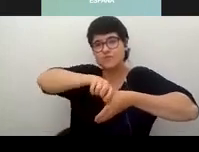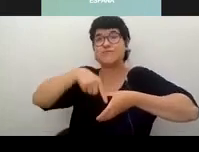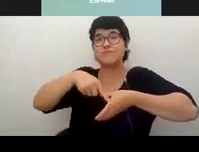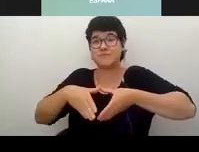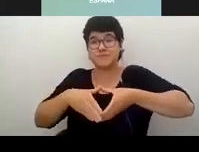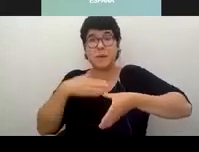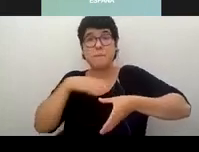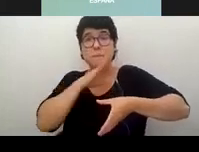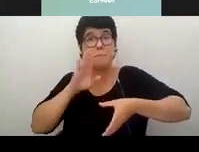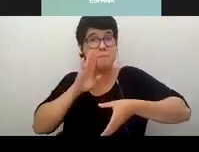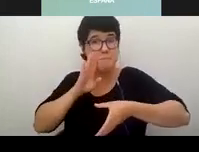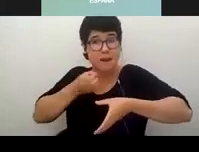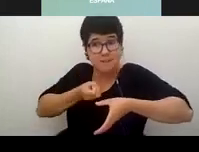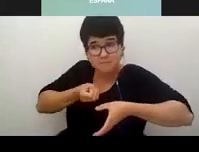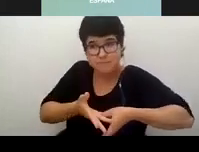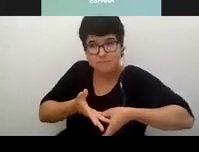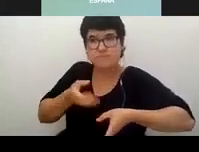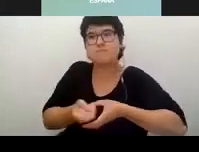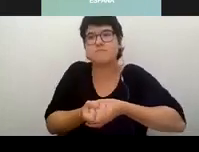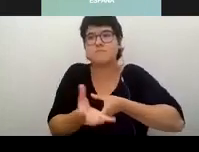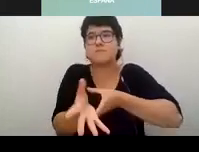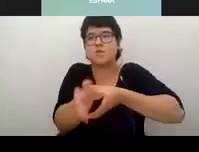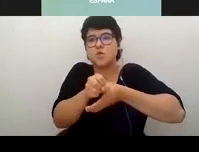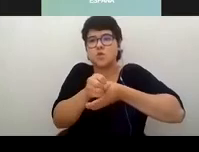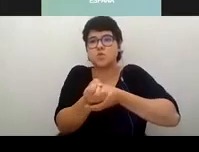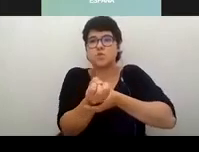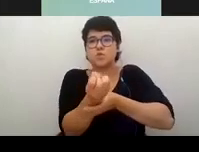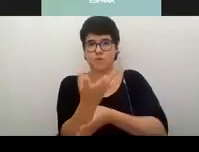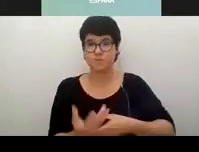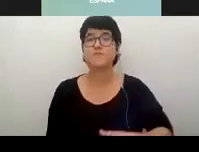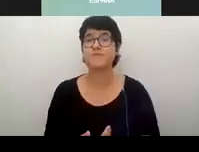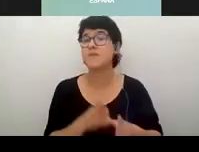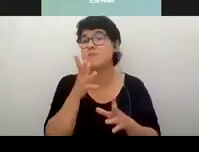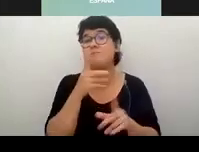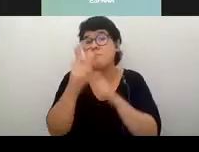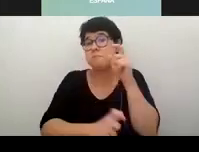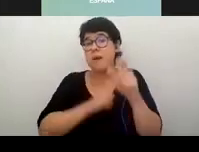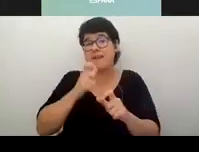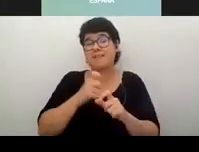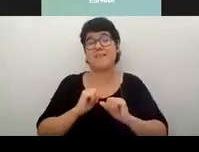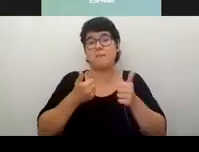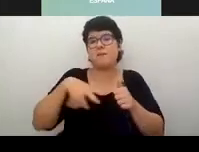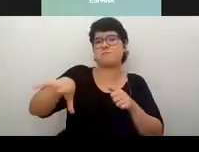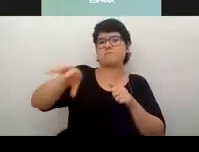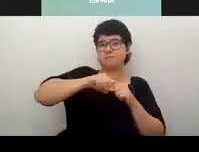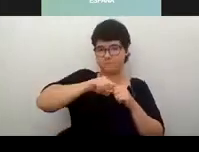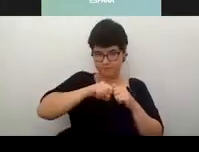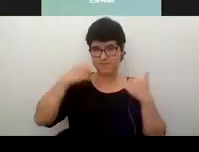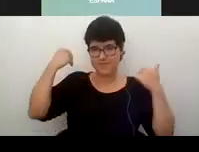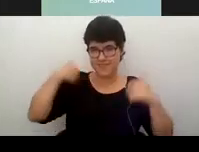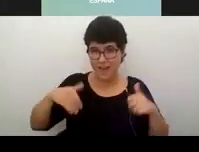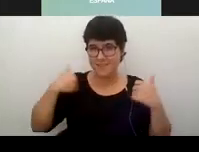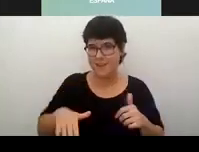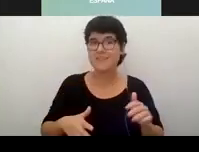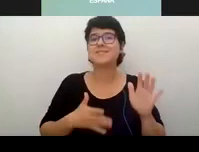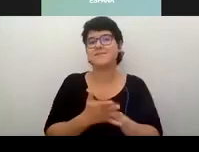lo tanto, aquí ya hay un primer input, una primera entrada de bacterias. Es por ello que es